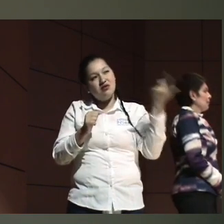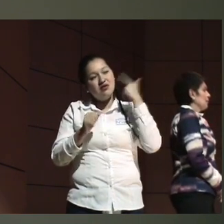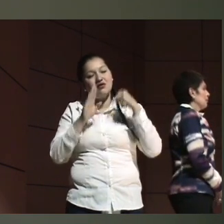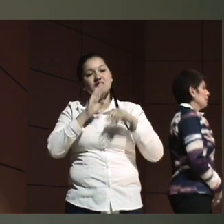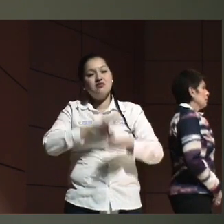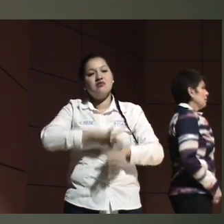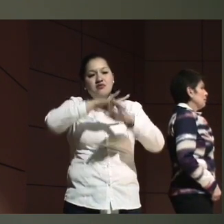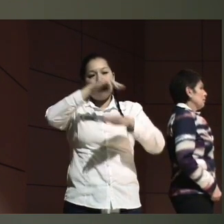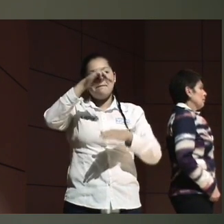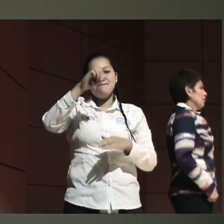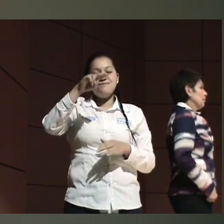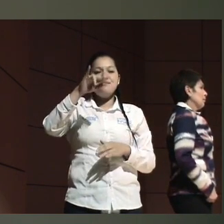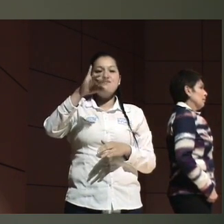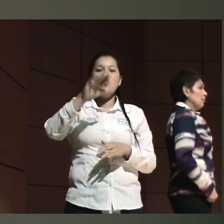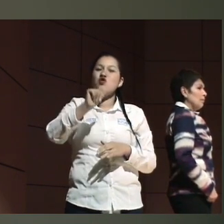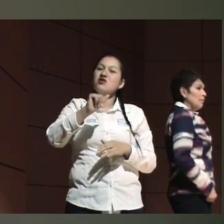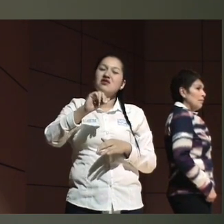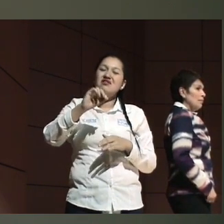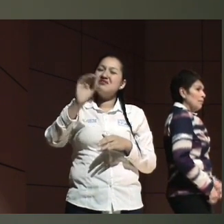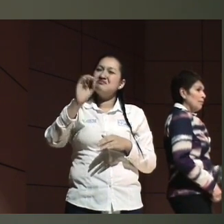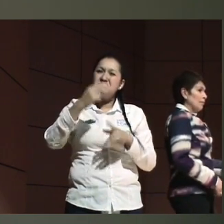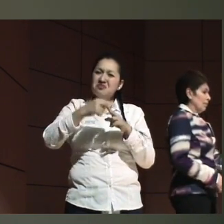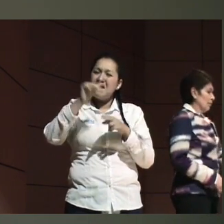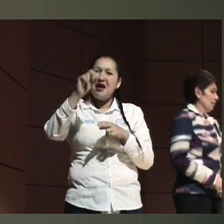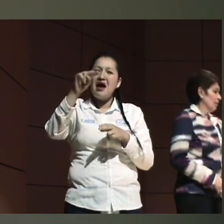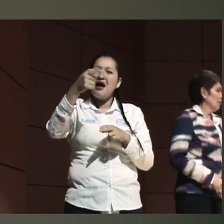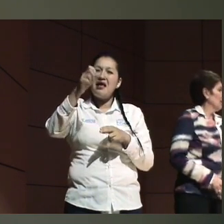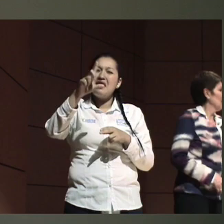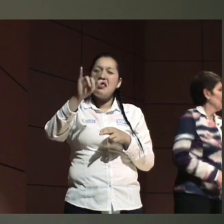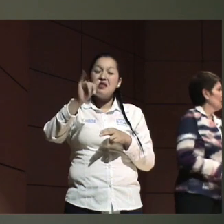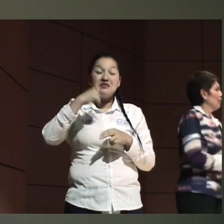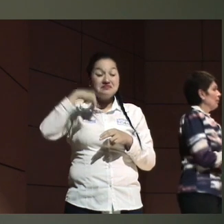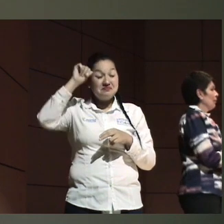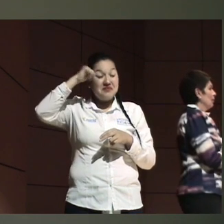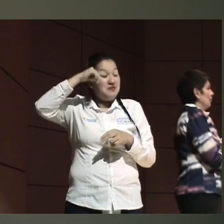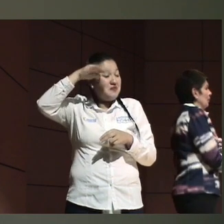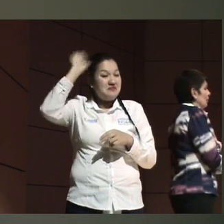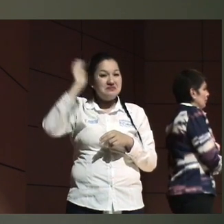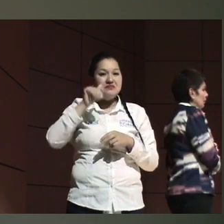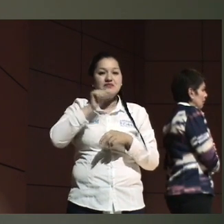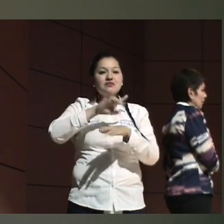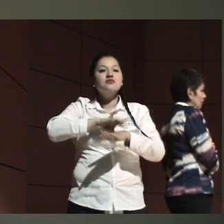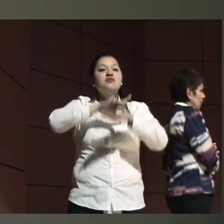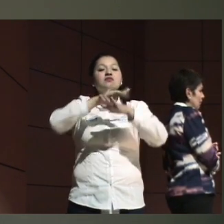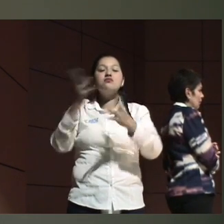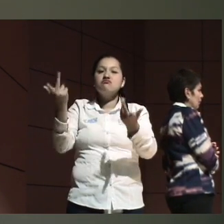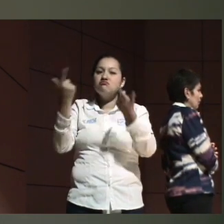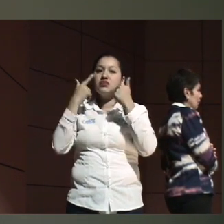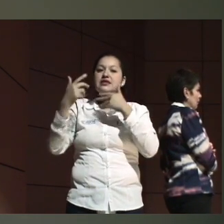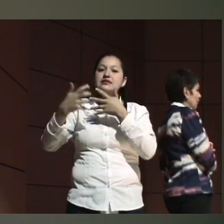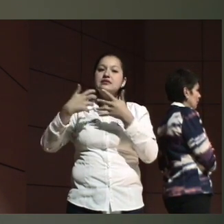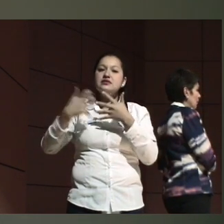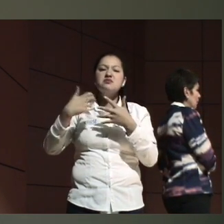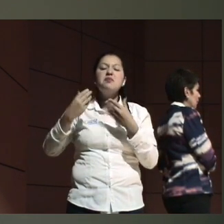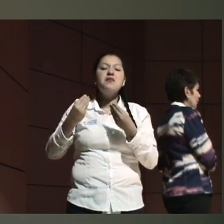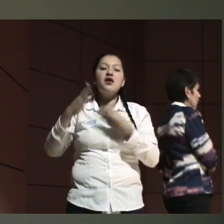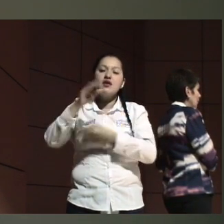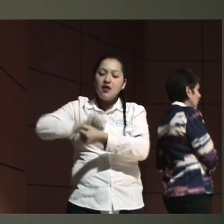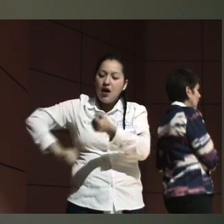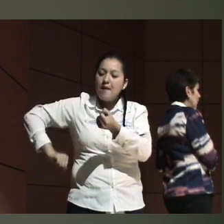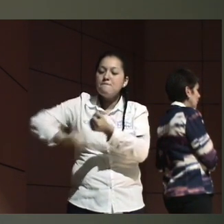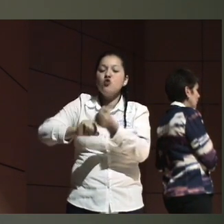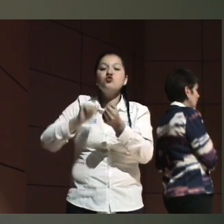doctora mónica o angélica no recuerdo cuando nos hablaba del sistema para el apoyo en la toma de